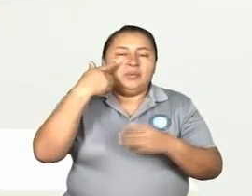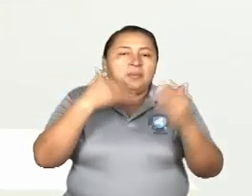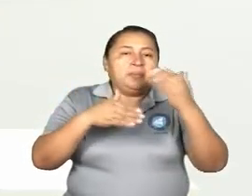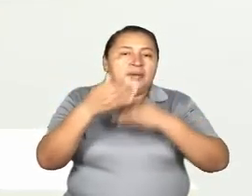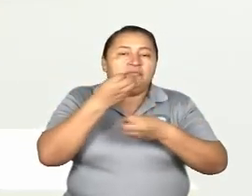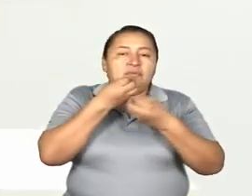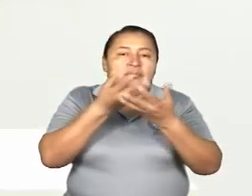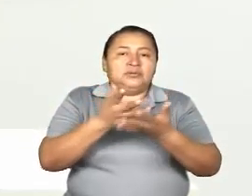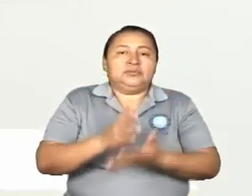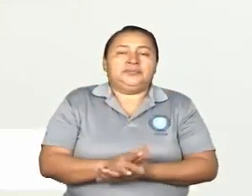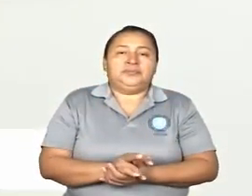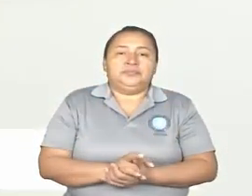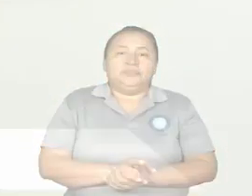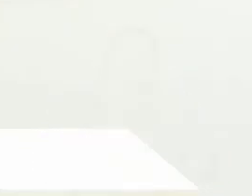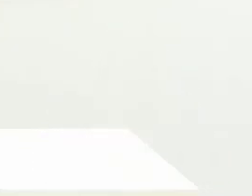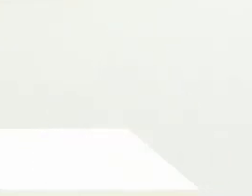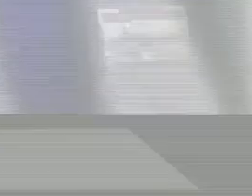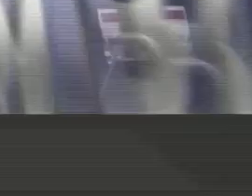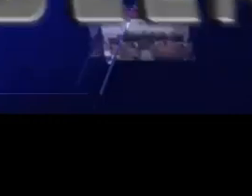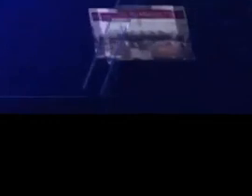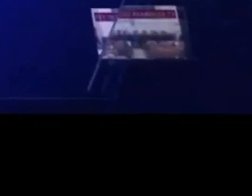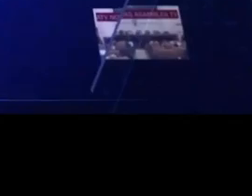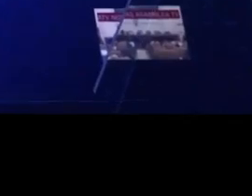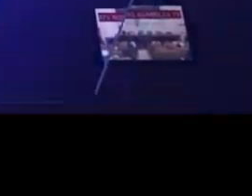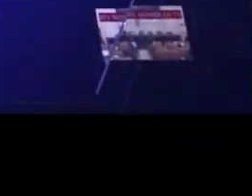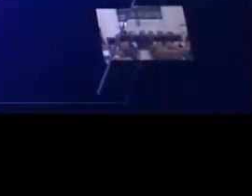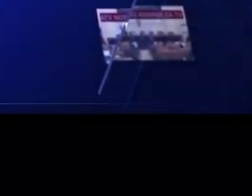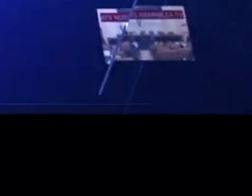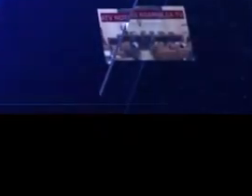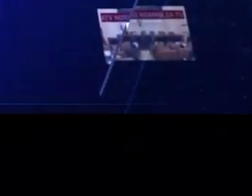a través del siguiente reporte.